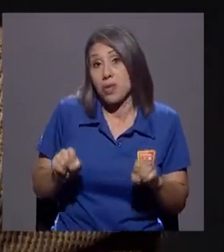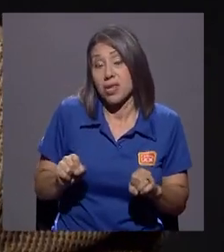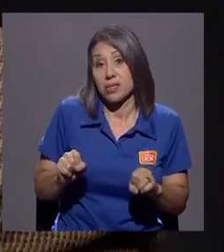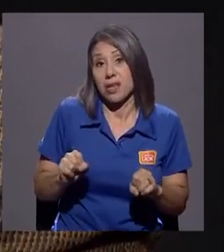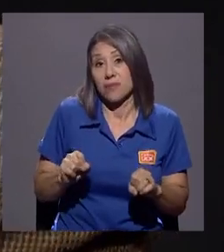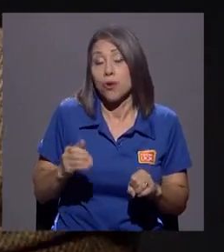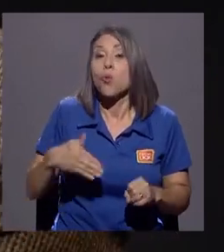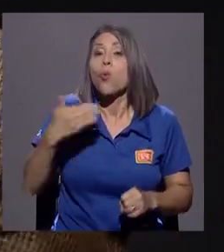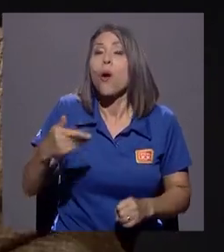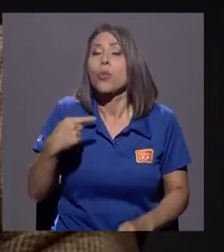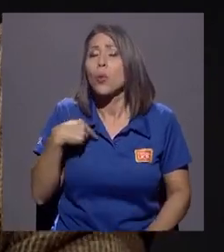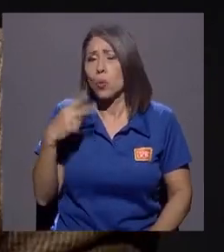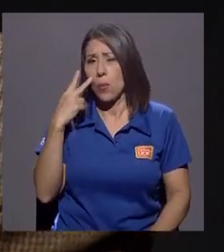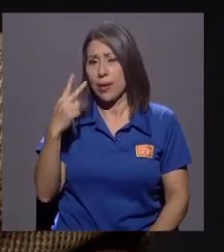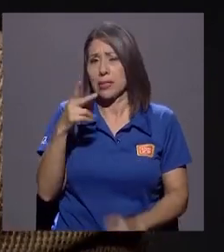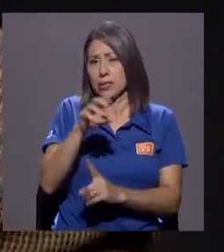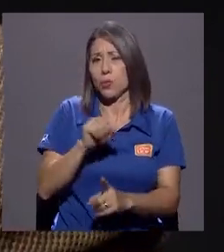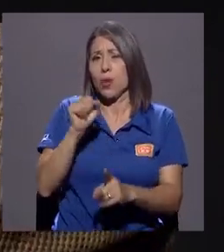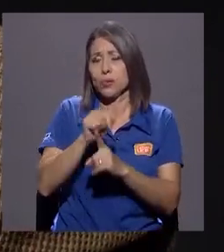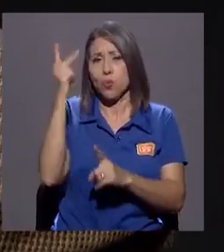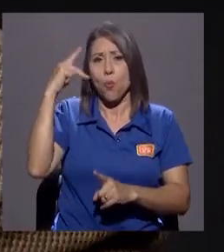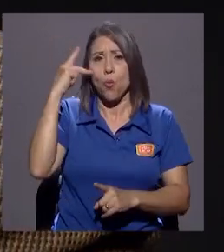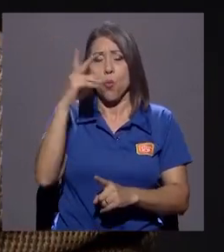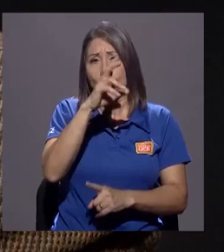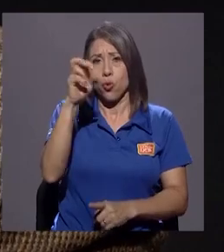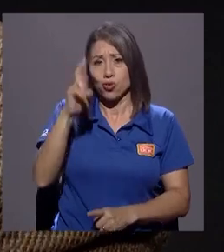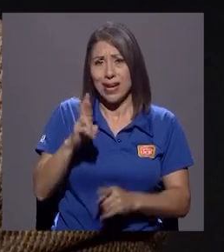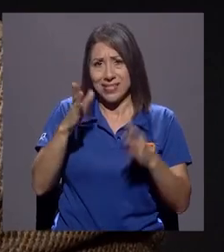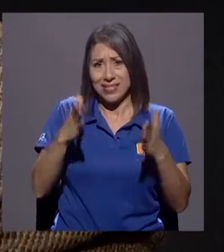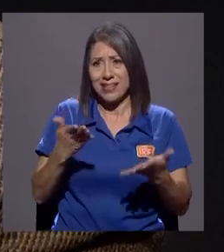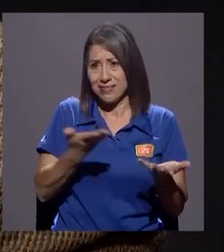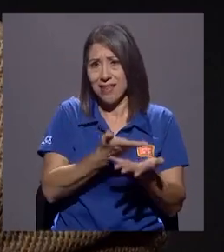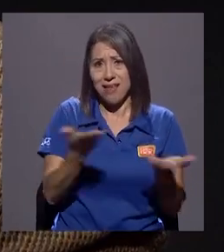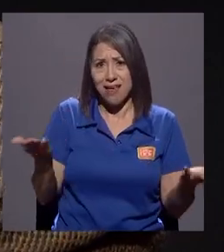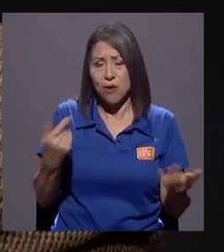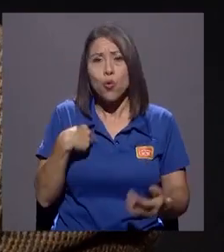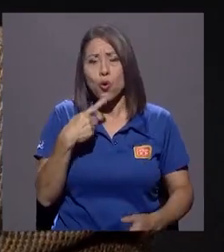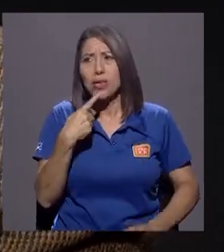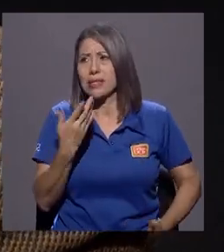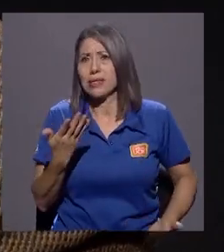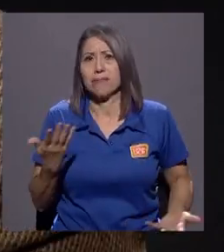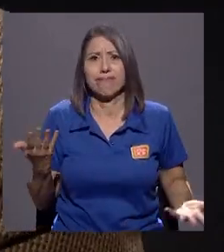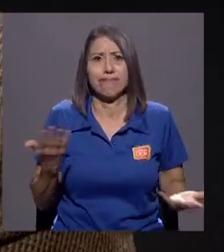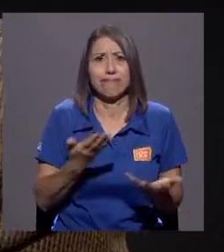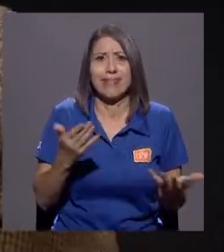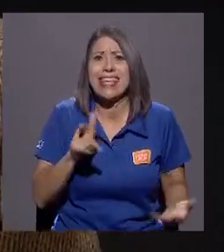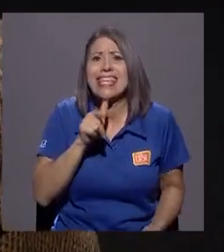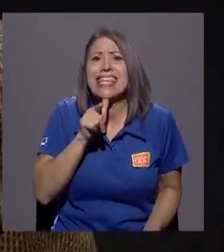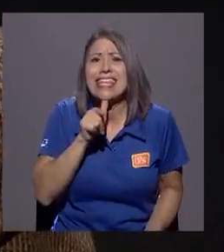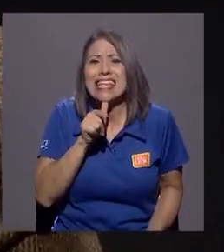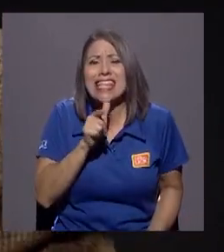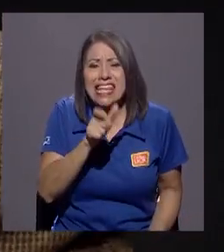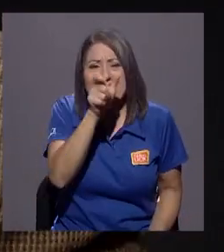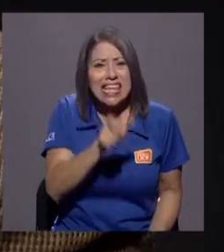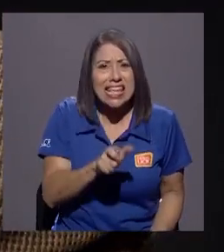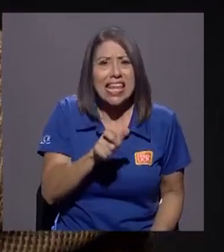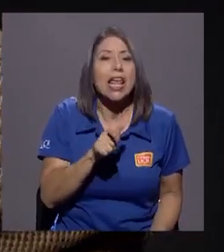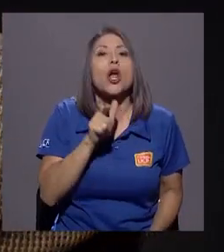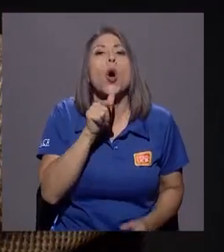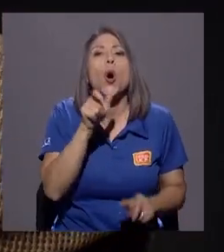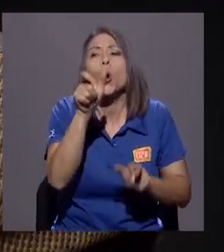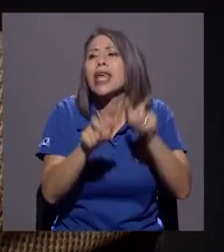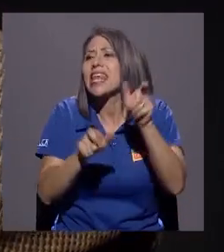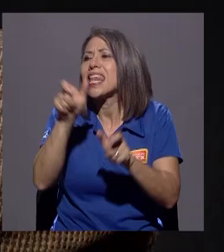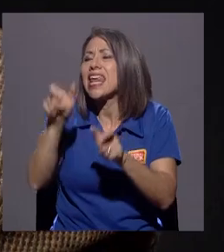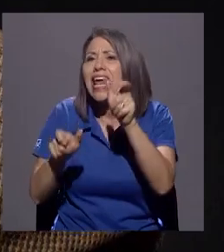pasivo que existe cuando uno se pone a ver el escenario político costarricense y uno dice bueno que quienes o quien podría